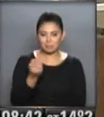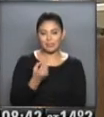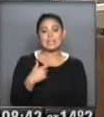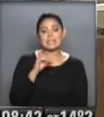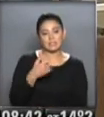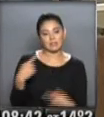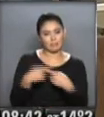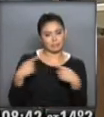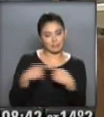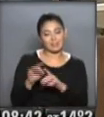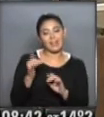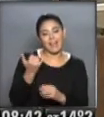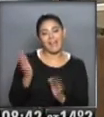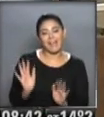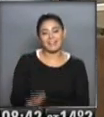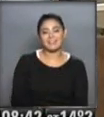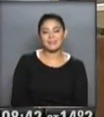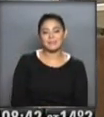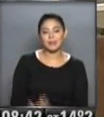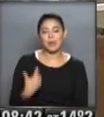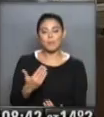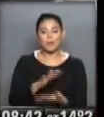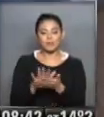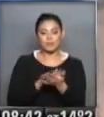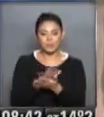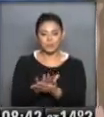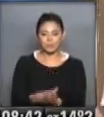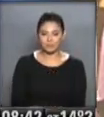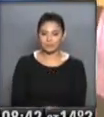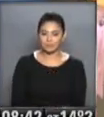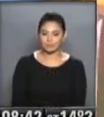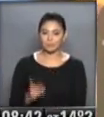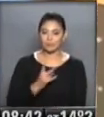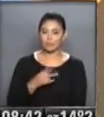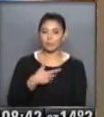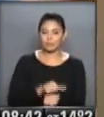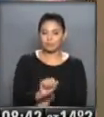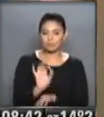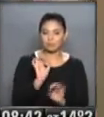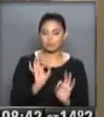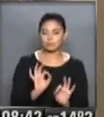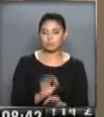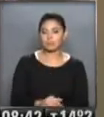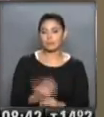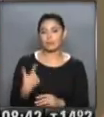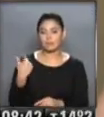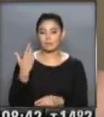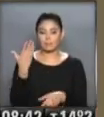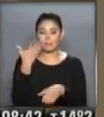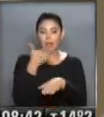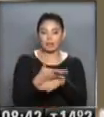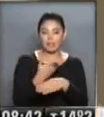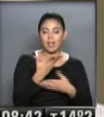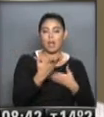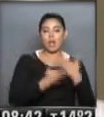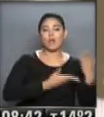nuestros roces también, pero no, lo supimos superar. Nosotros ya somos egresados de la escuela, entonces venimos a colaborar